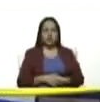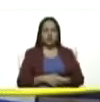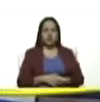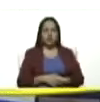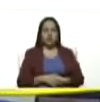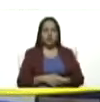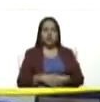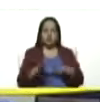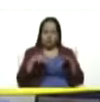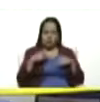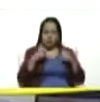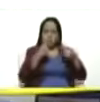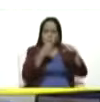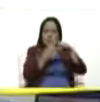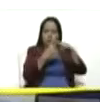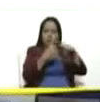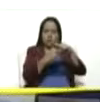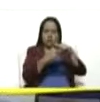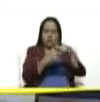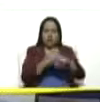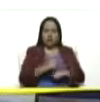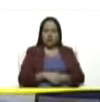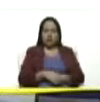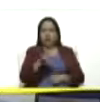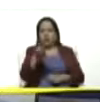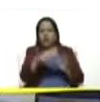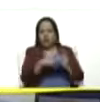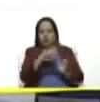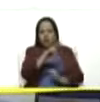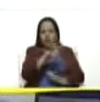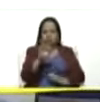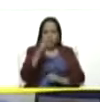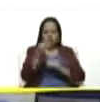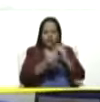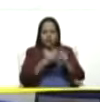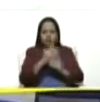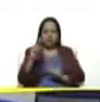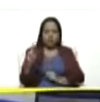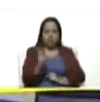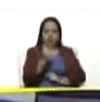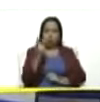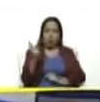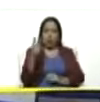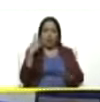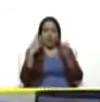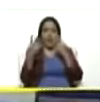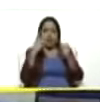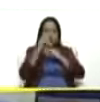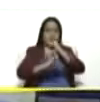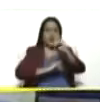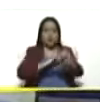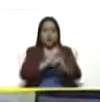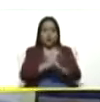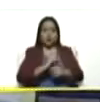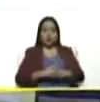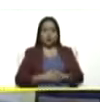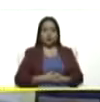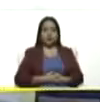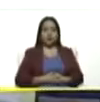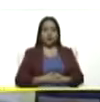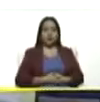aceptable. En el 2023, cuando hicimos la segunda feria internacional, así la llaman,